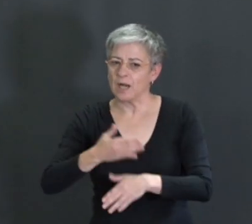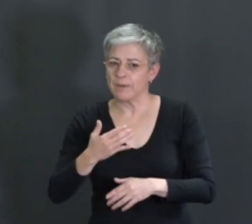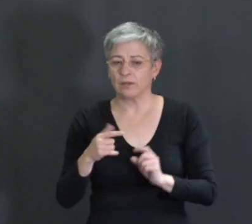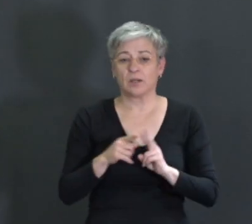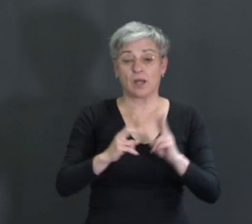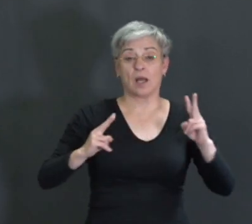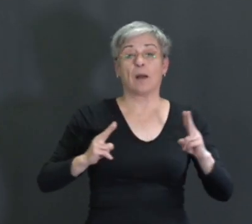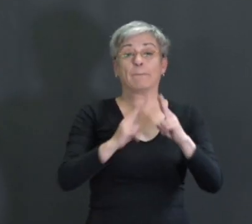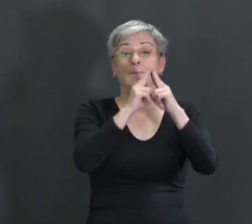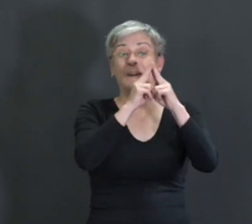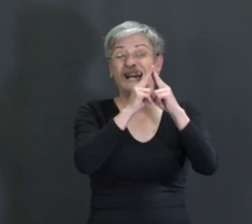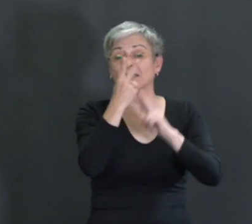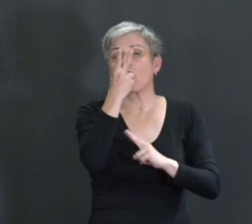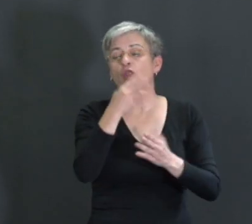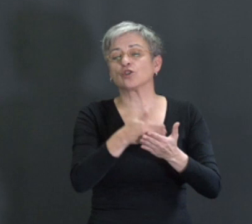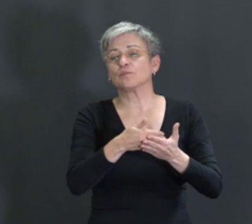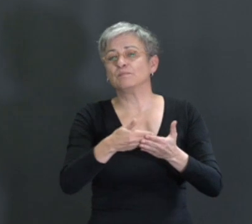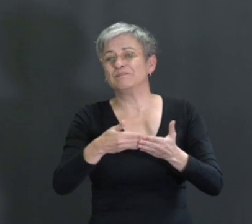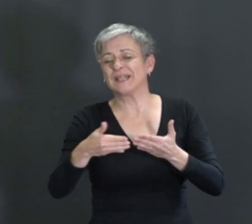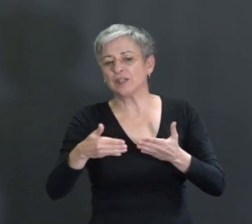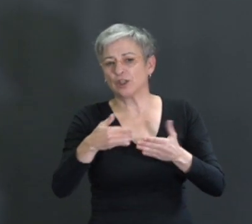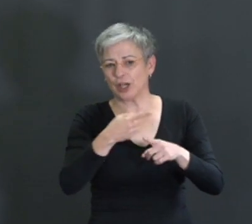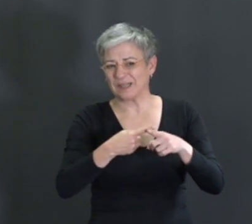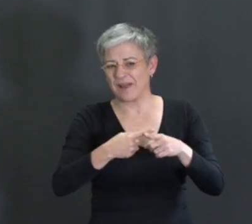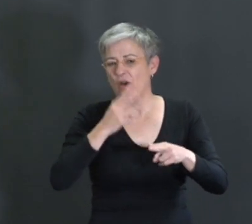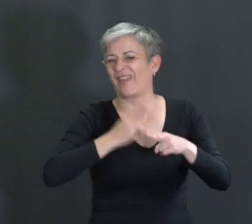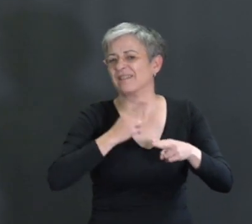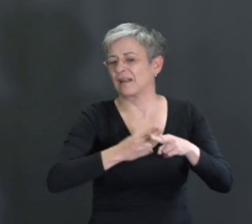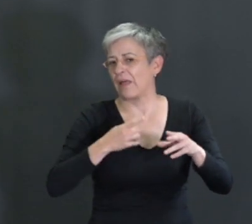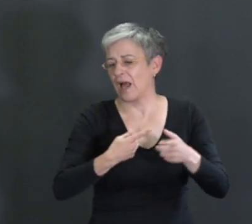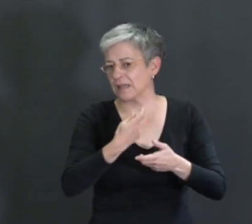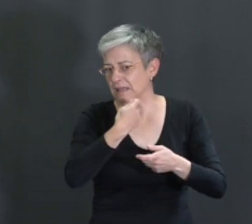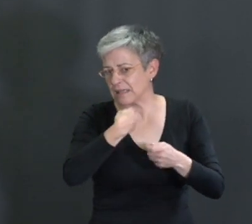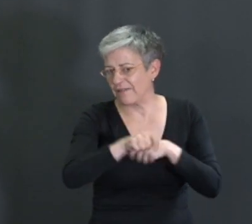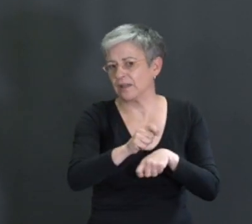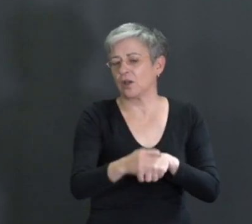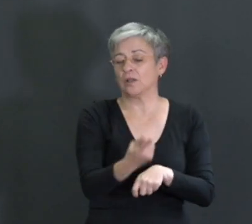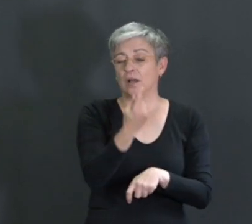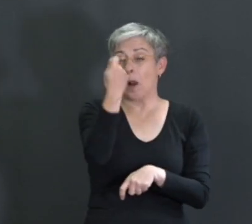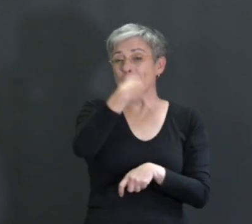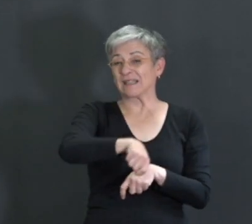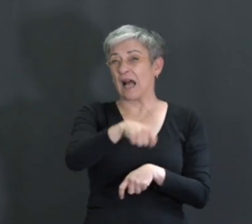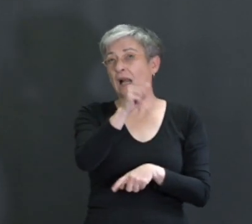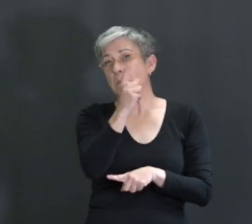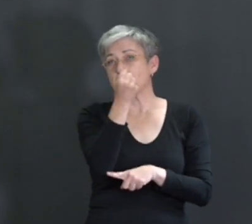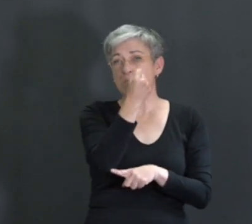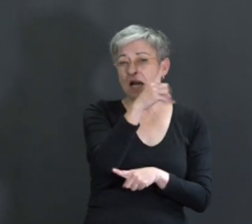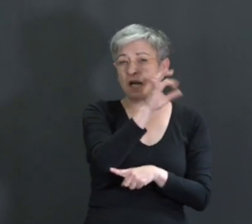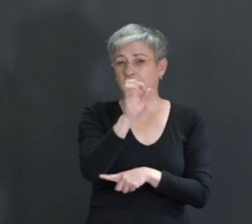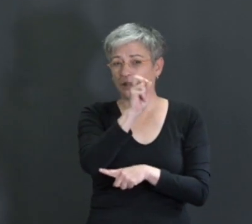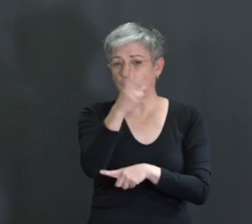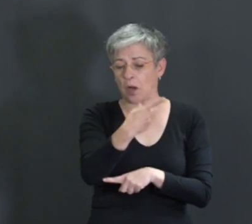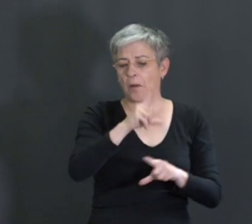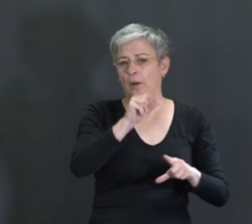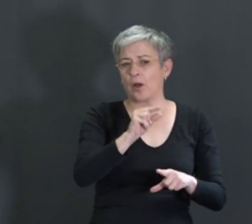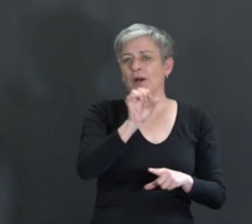se vendieron 2,5 millones de entradas, y no baratas, ¿eh? La más cara 1.500 euros y la más